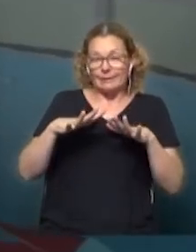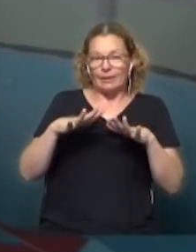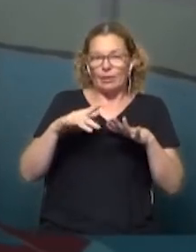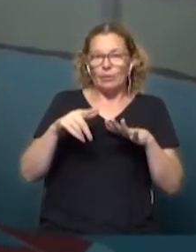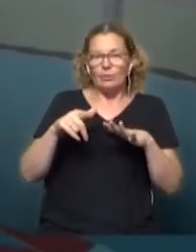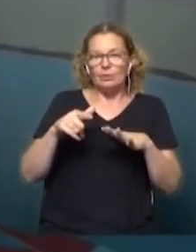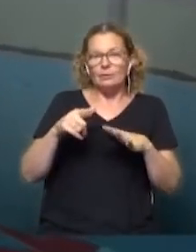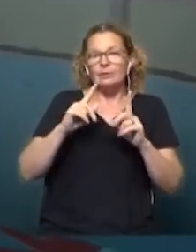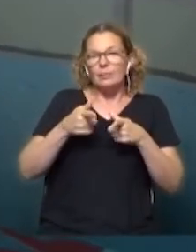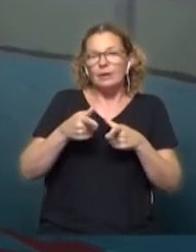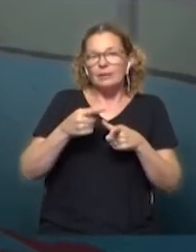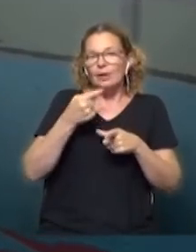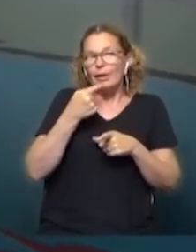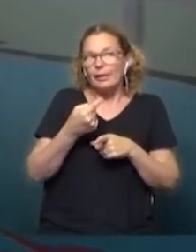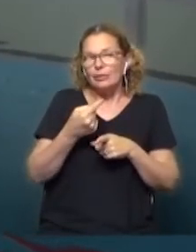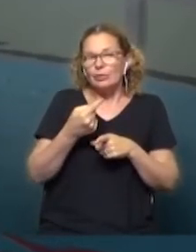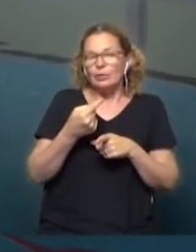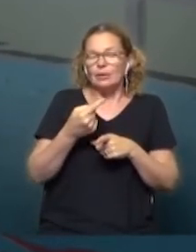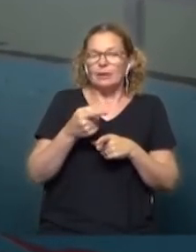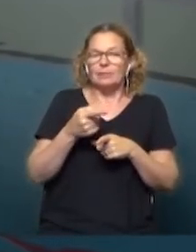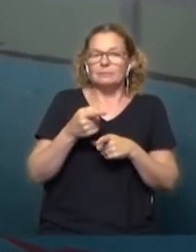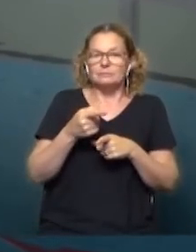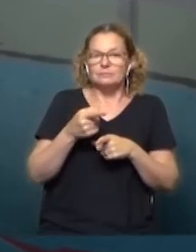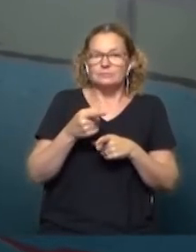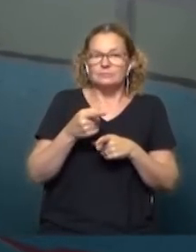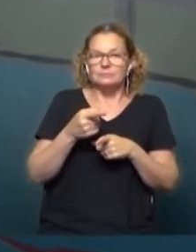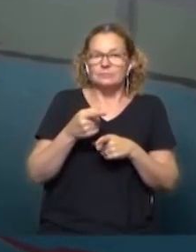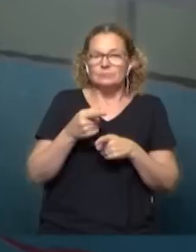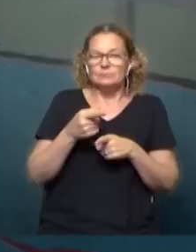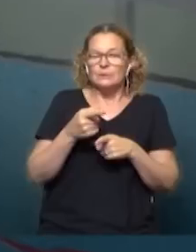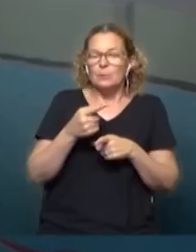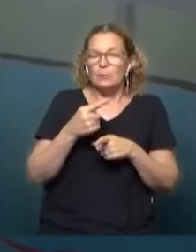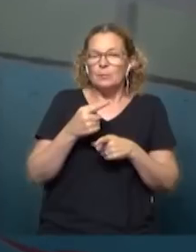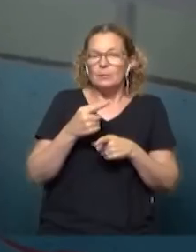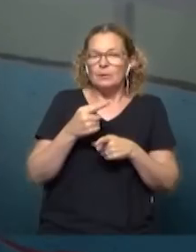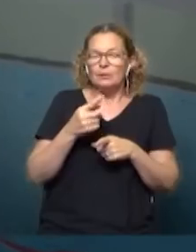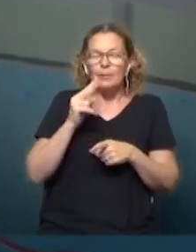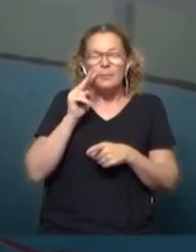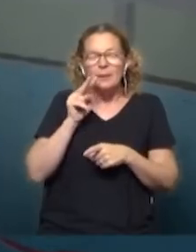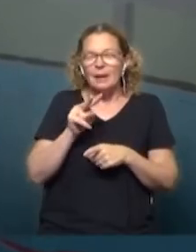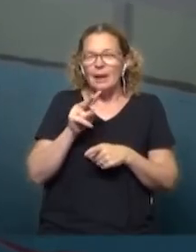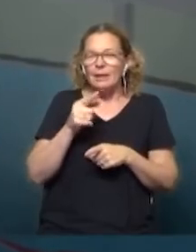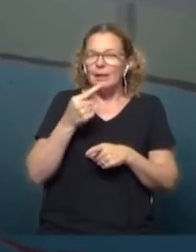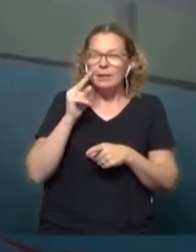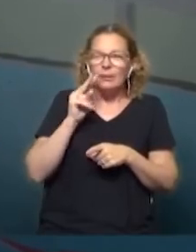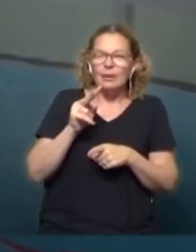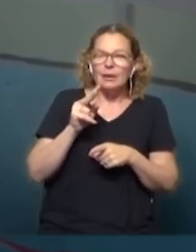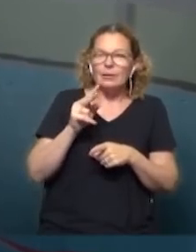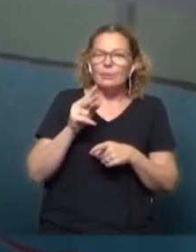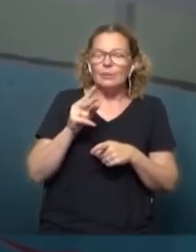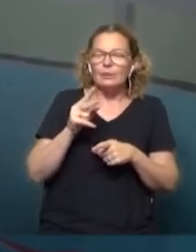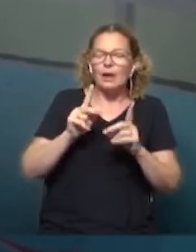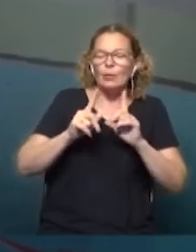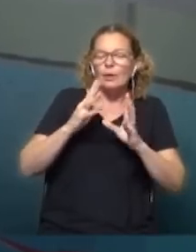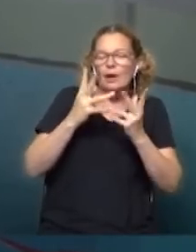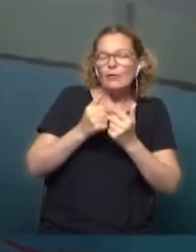también se lo ha catalogado con este esa mirada de tratar de desbancar